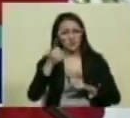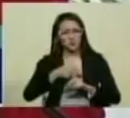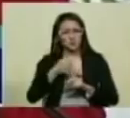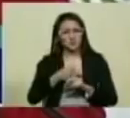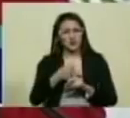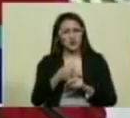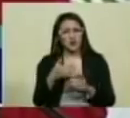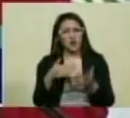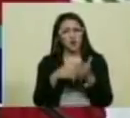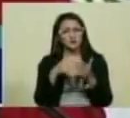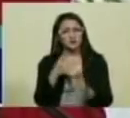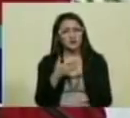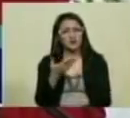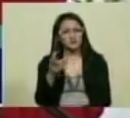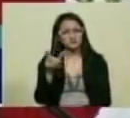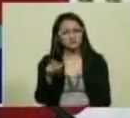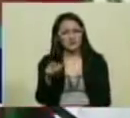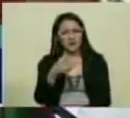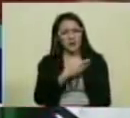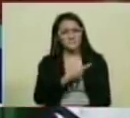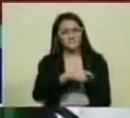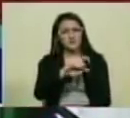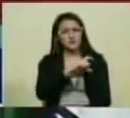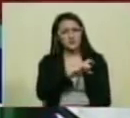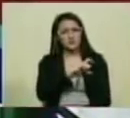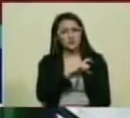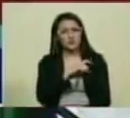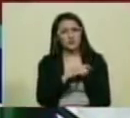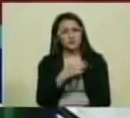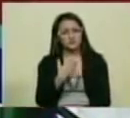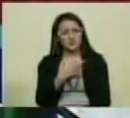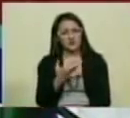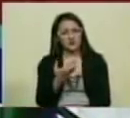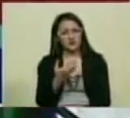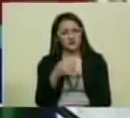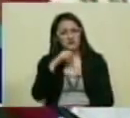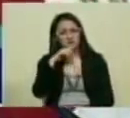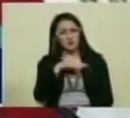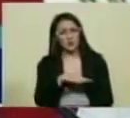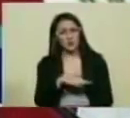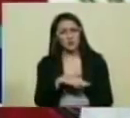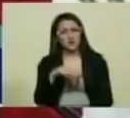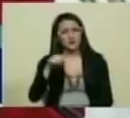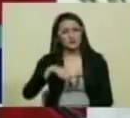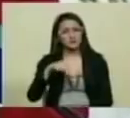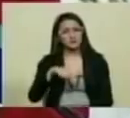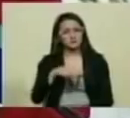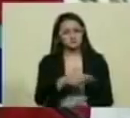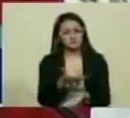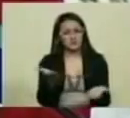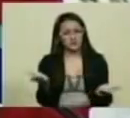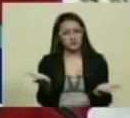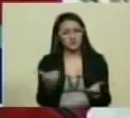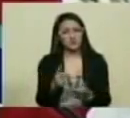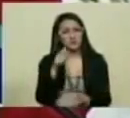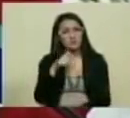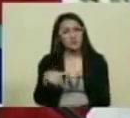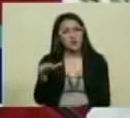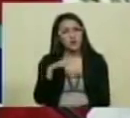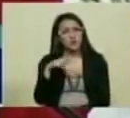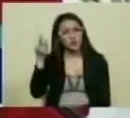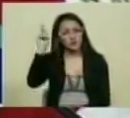Imperio Español y desconociendo que nosotros tenemos nuestras raíces sembradas en ustedes, en nuestros pueblos